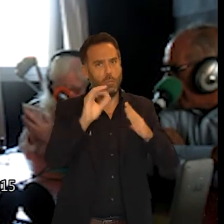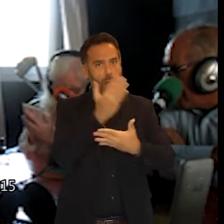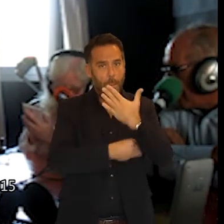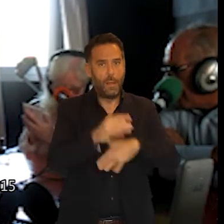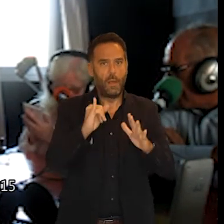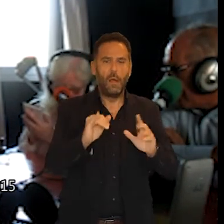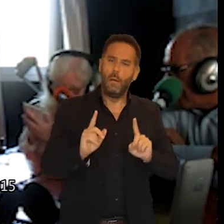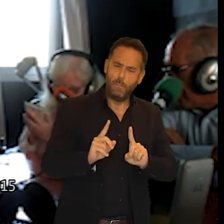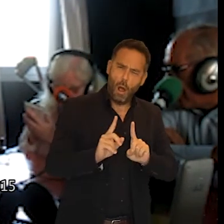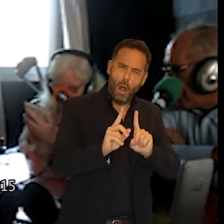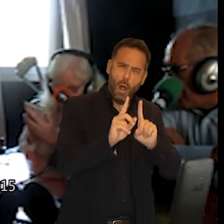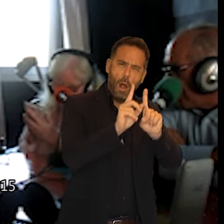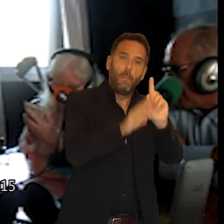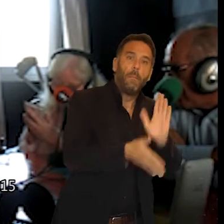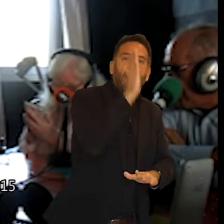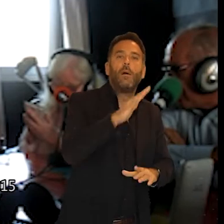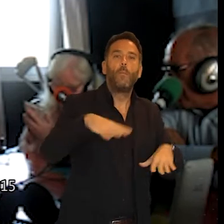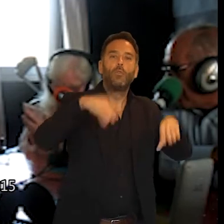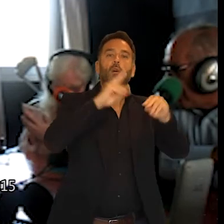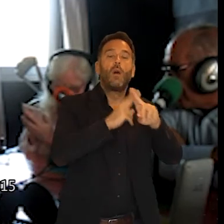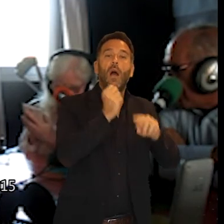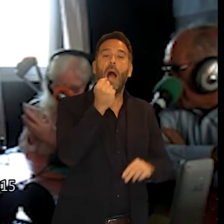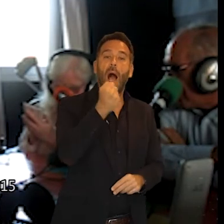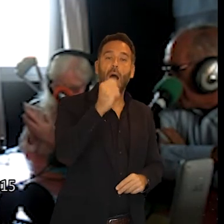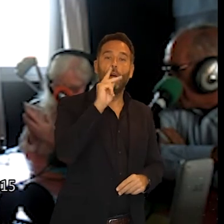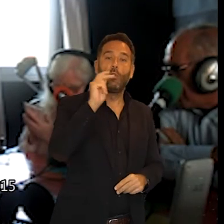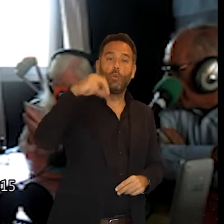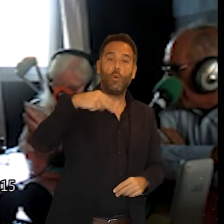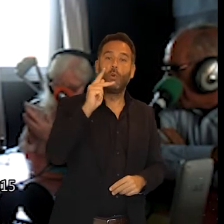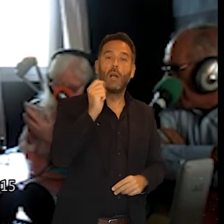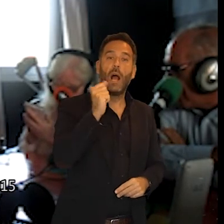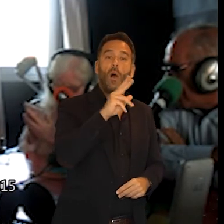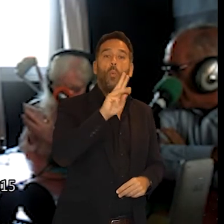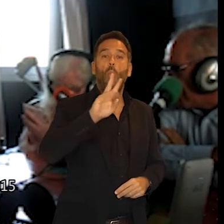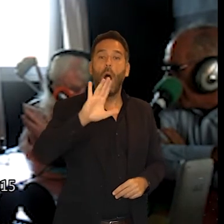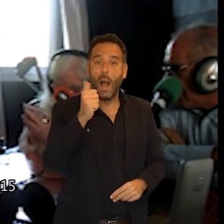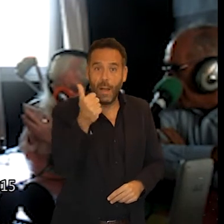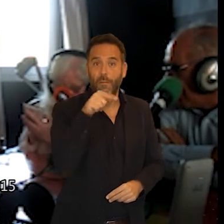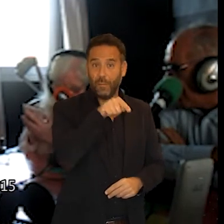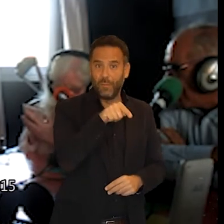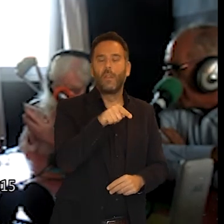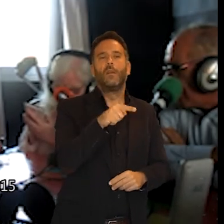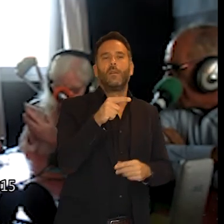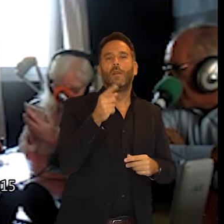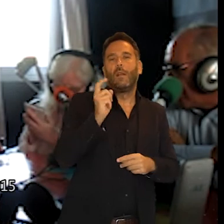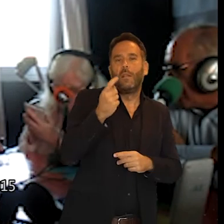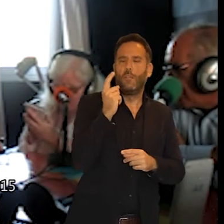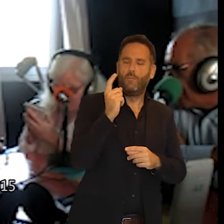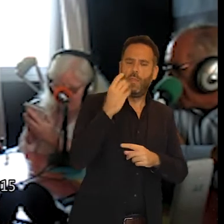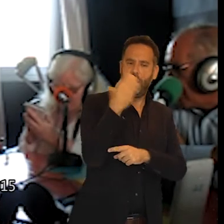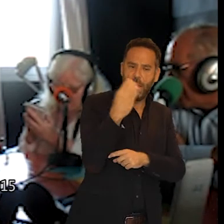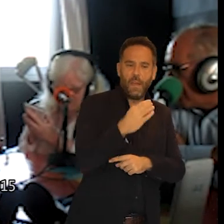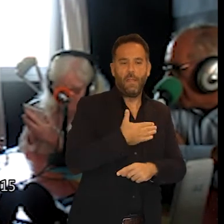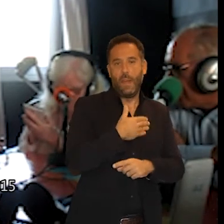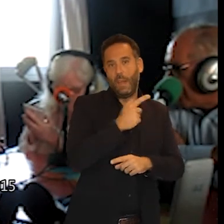cima de la Aconcagua. El joven valenciano Daniel Ponce, estudiante de tercer curso del grado de Ciencia de la Actividad Física y el Deporte